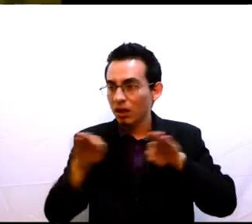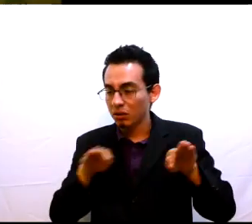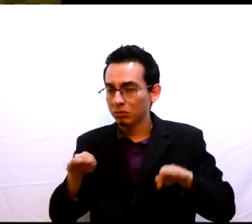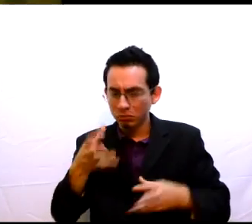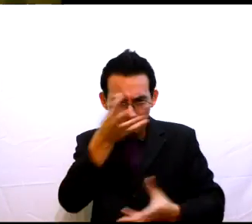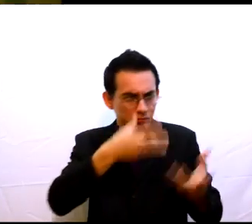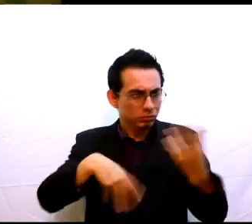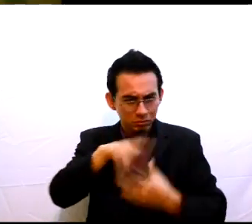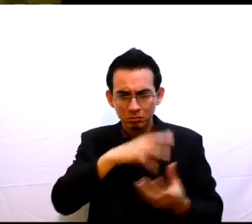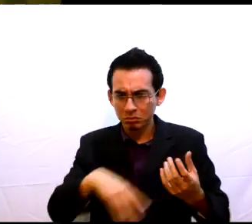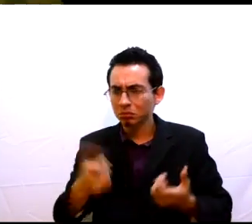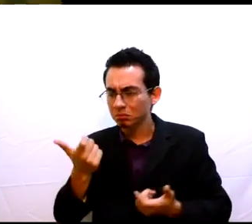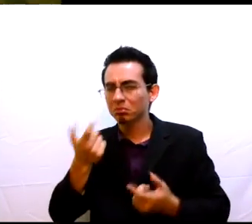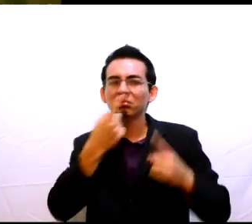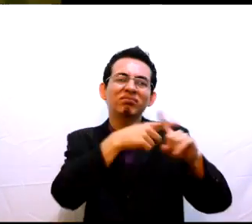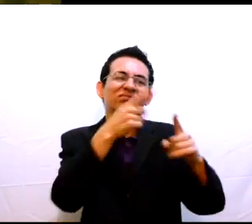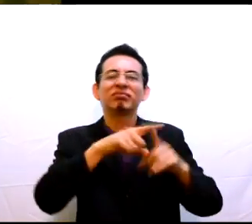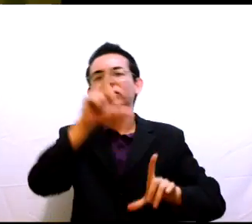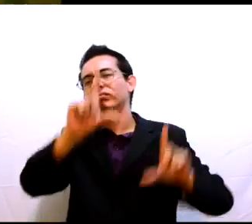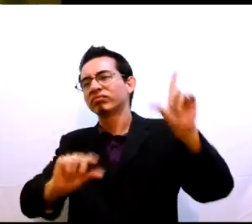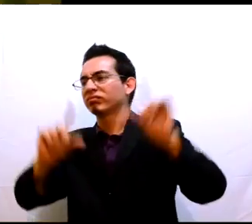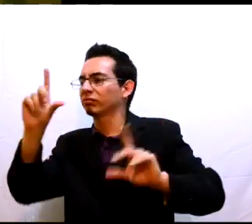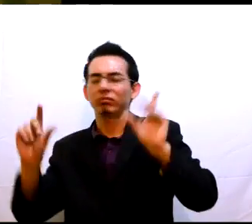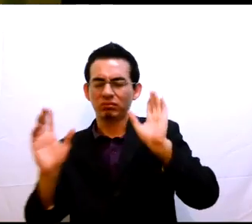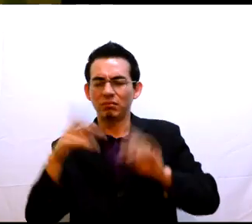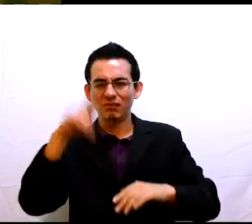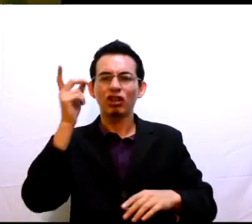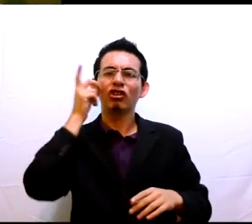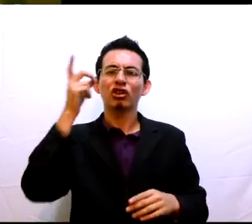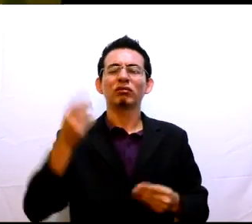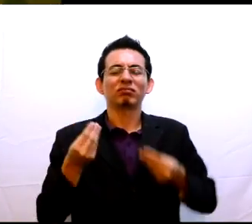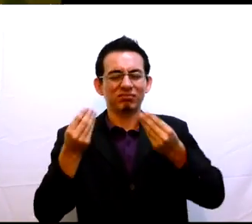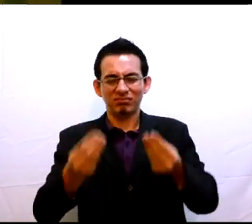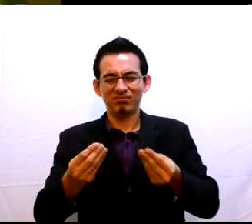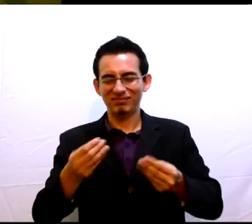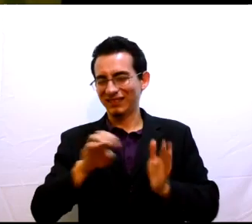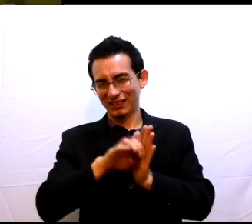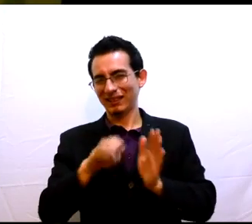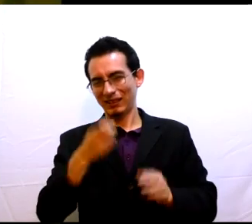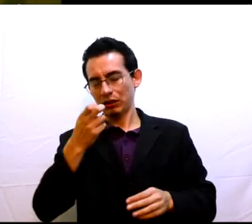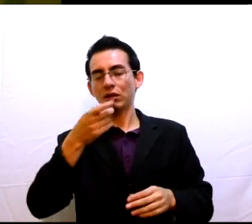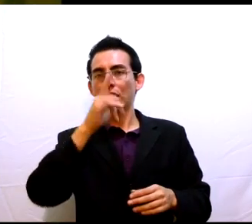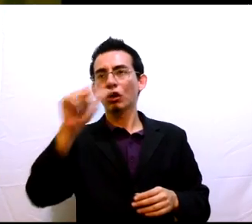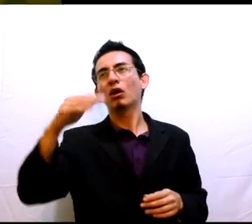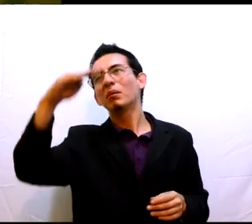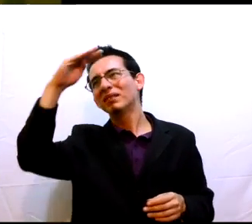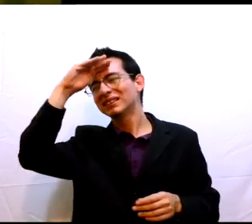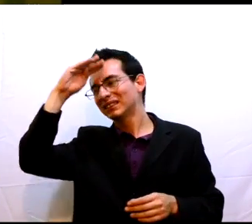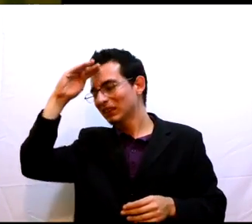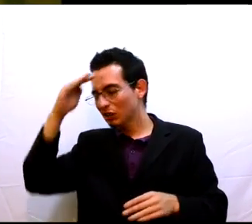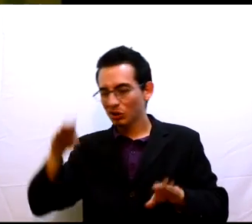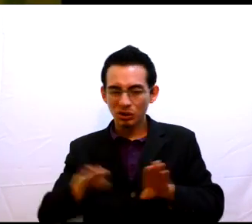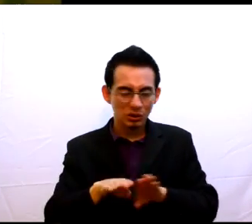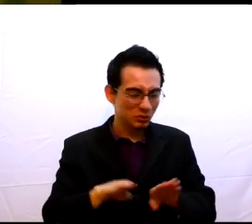unos más otros menos pero aquí en el caso de este hombre pues se había producido mucho su heredad y él pensaba dentro de sí diciendo que